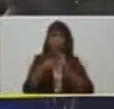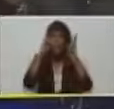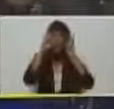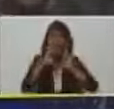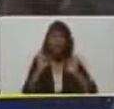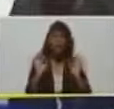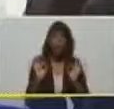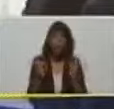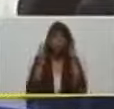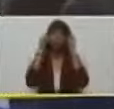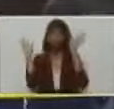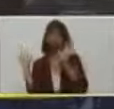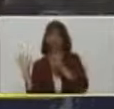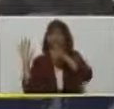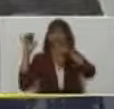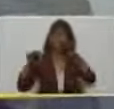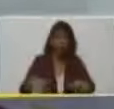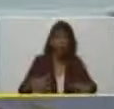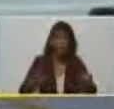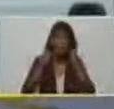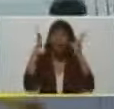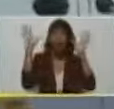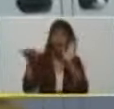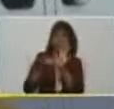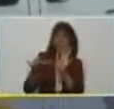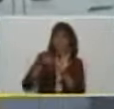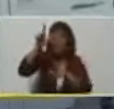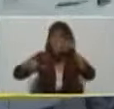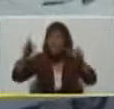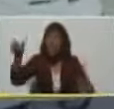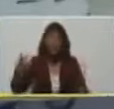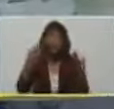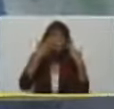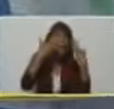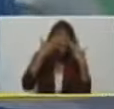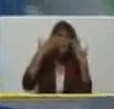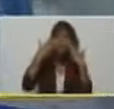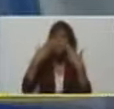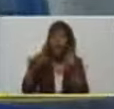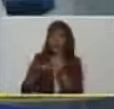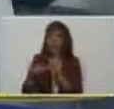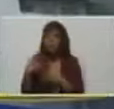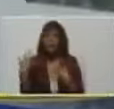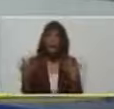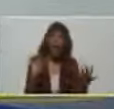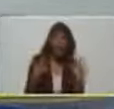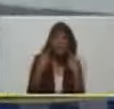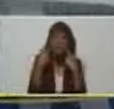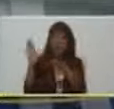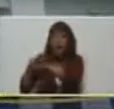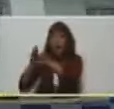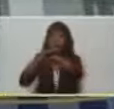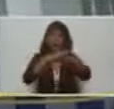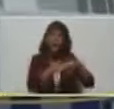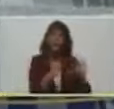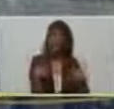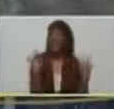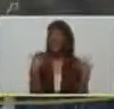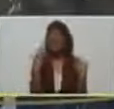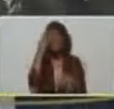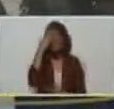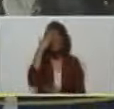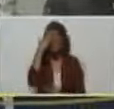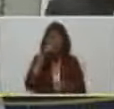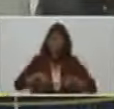bueno, aparece. Aparecen los vecinos, aparecen las vecinas. Me da una gran alegría porque